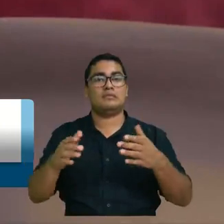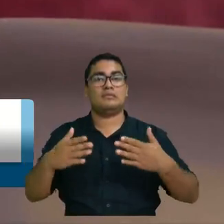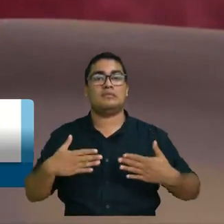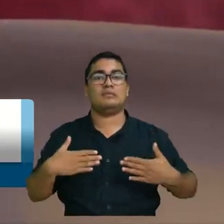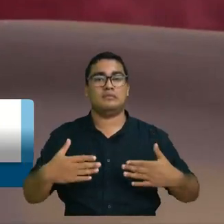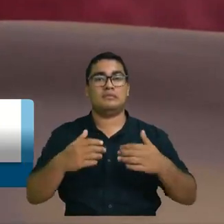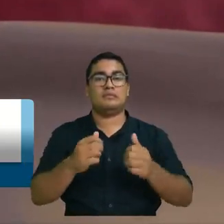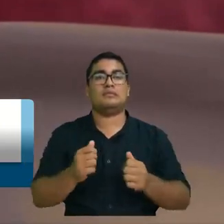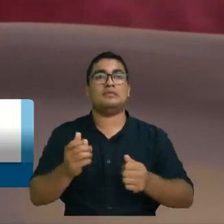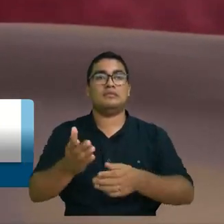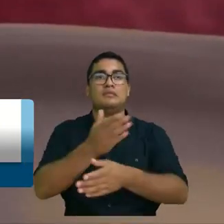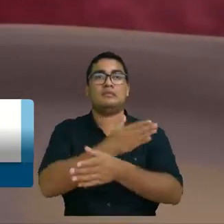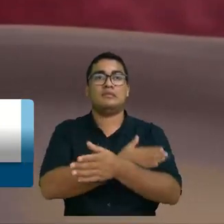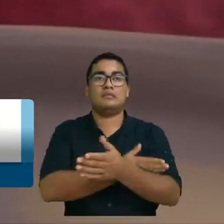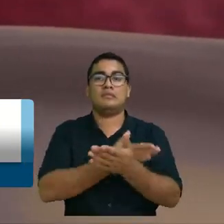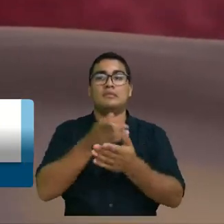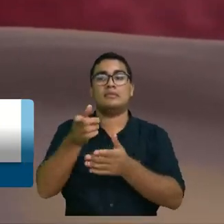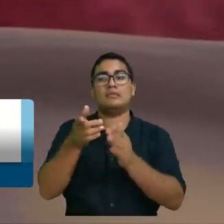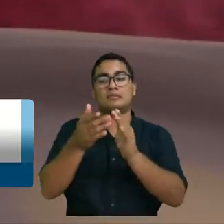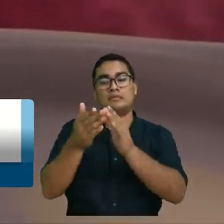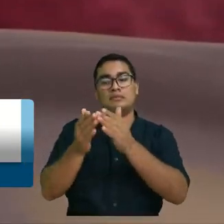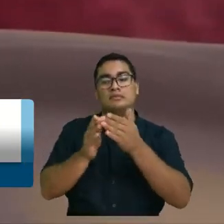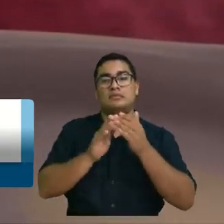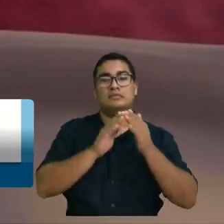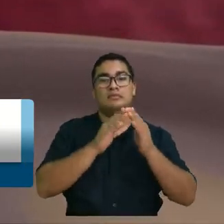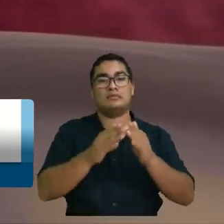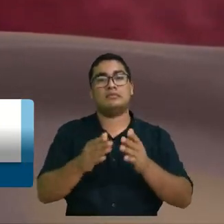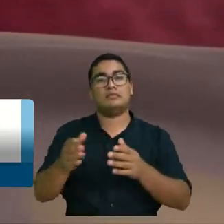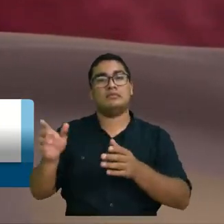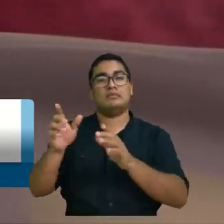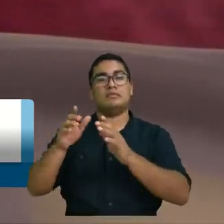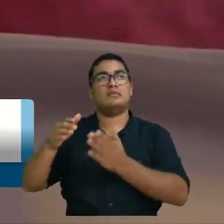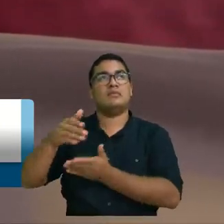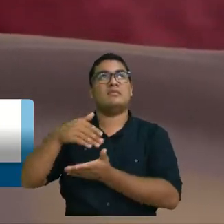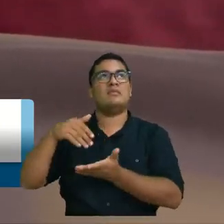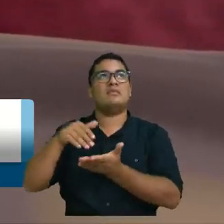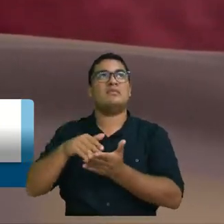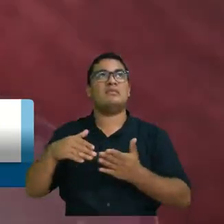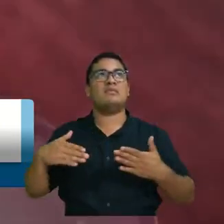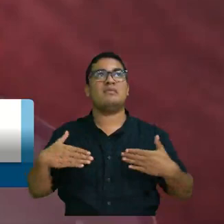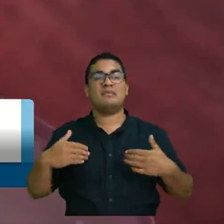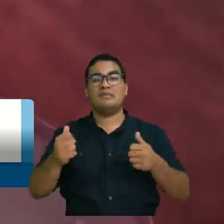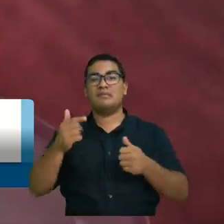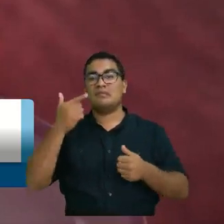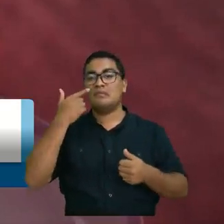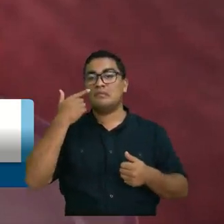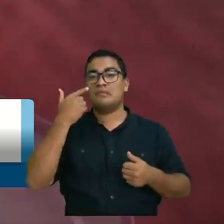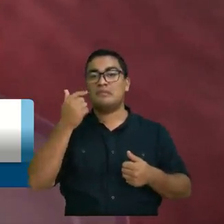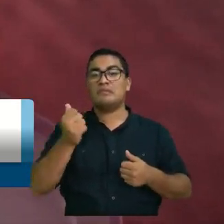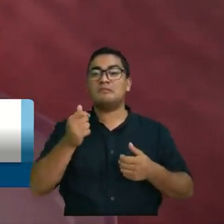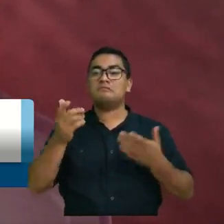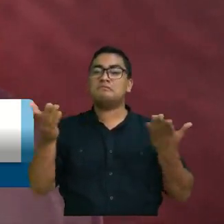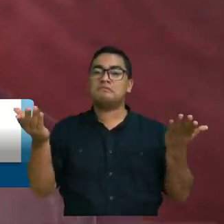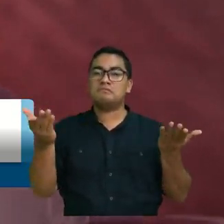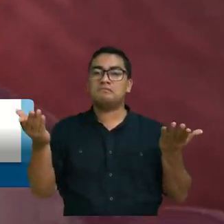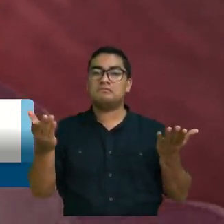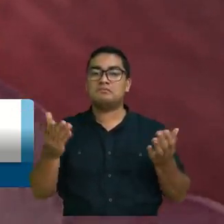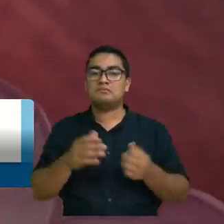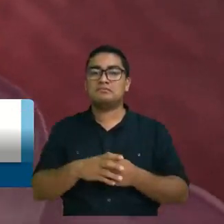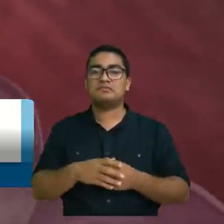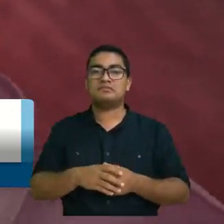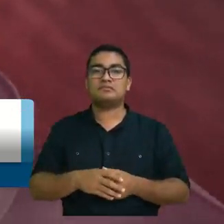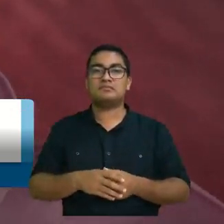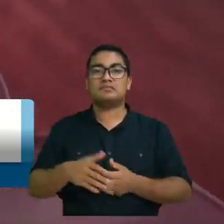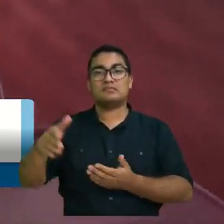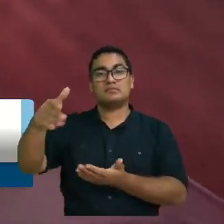su comunidad, en su barrio, en su centro de salud que usted conoce, pues, maneja, que es